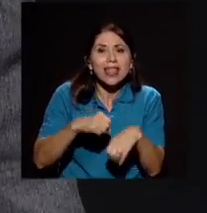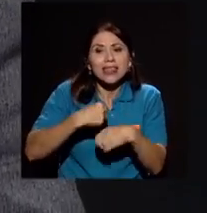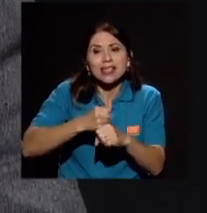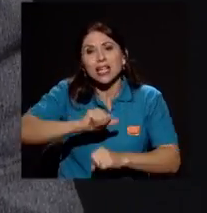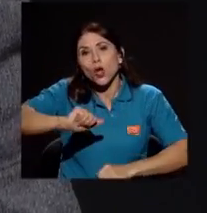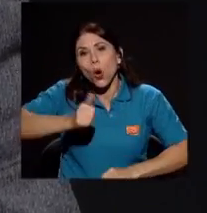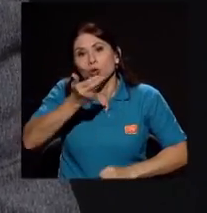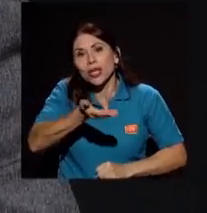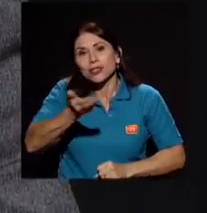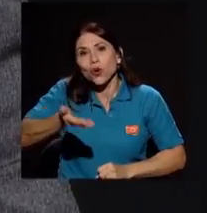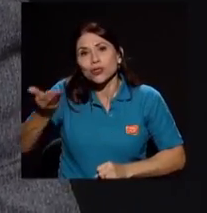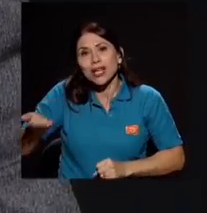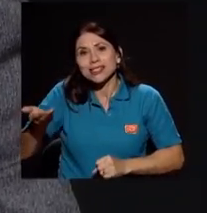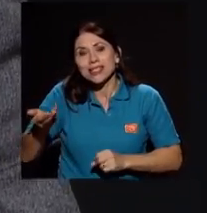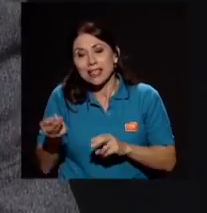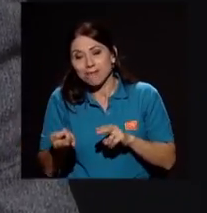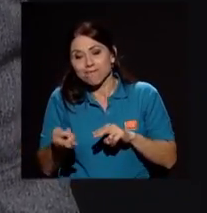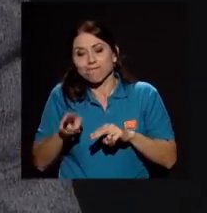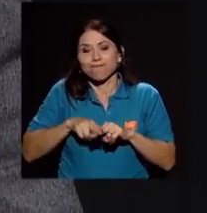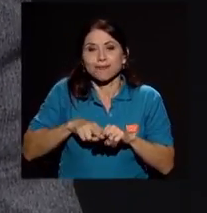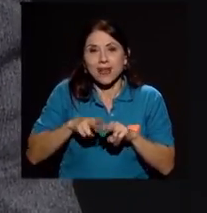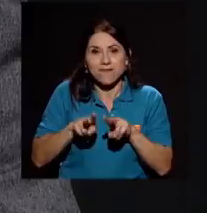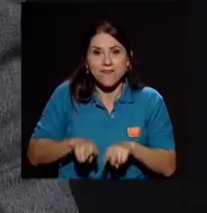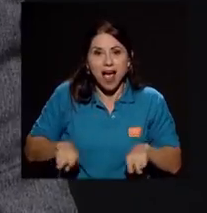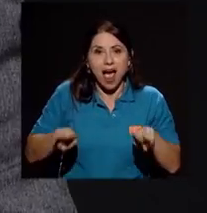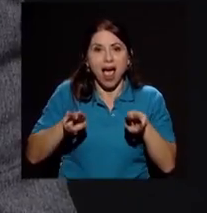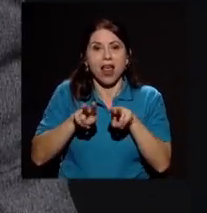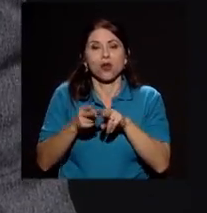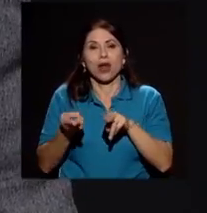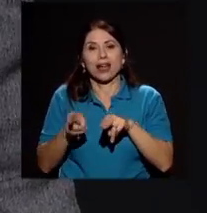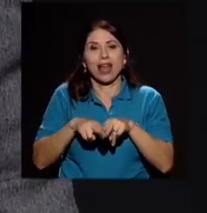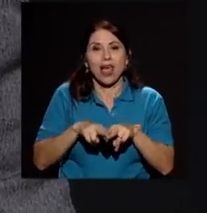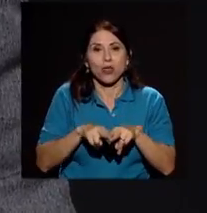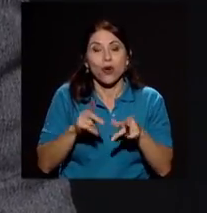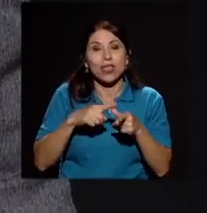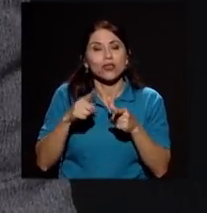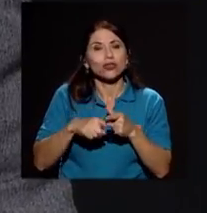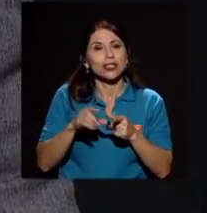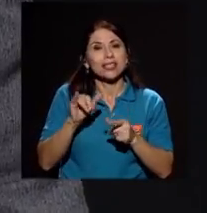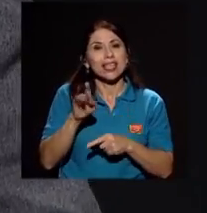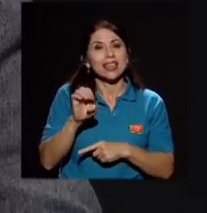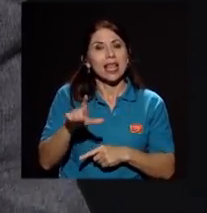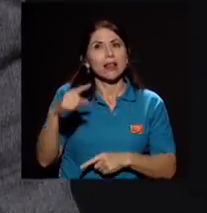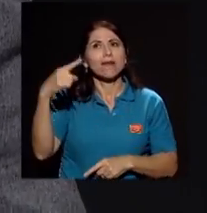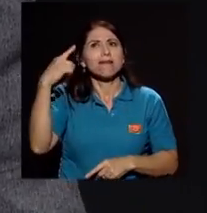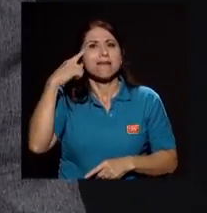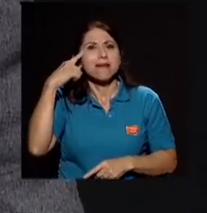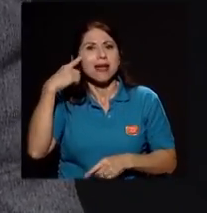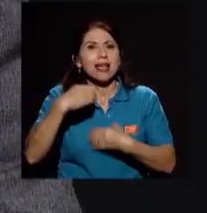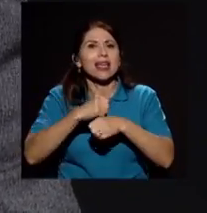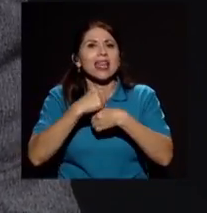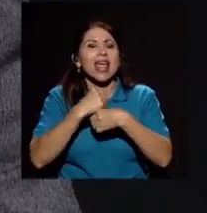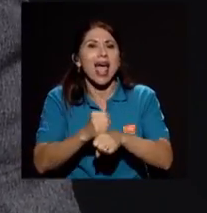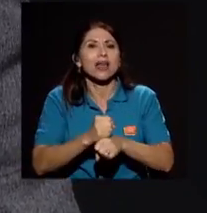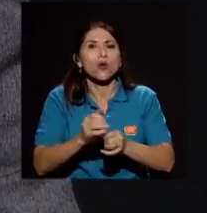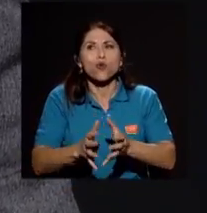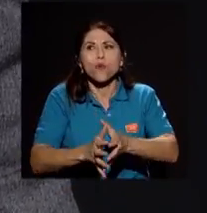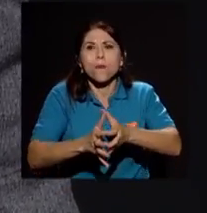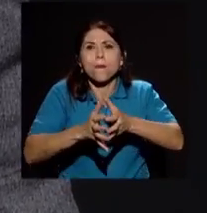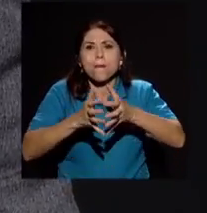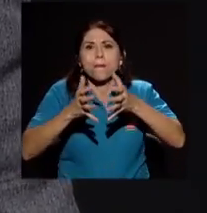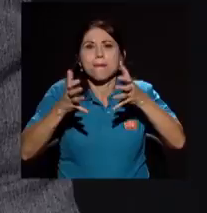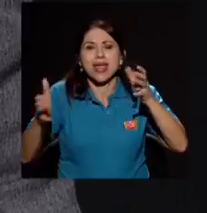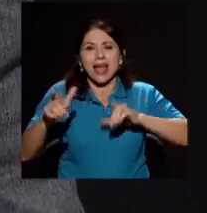y hay intel plantea la posibilidad de crear un centro un mega lab un laboratorio para